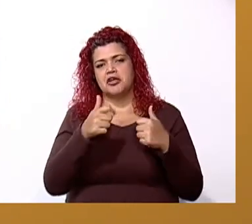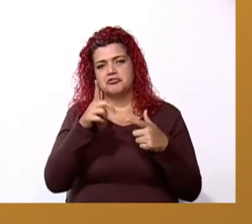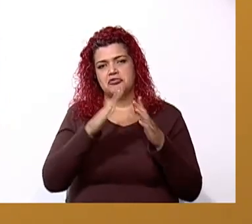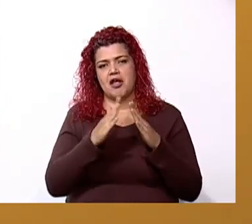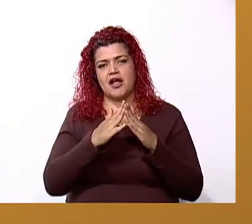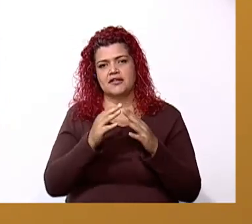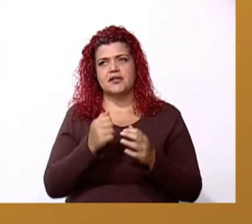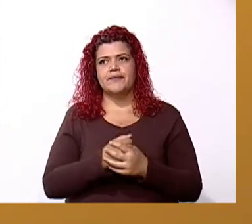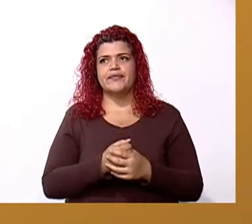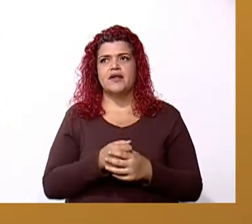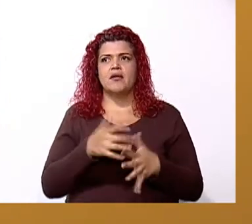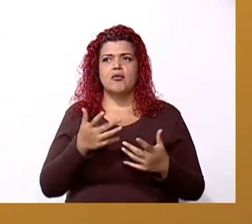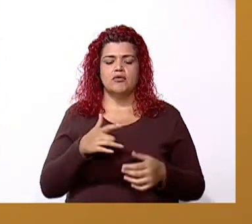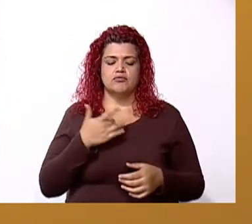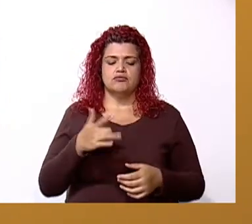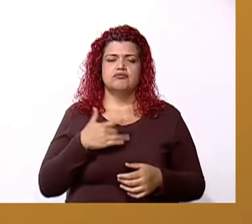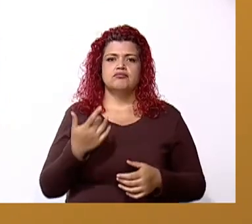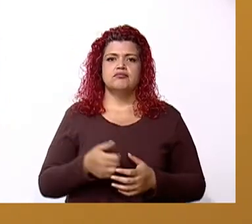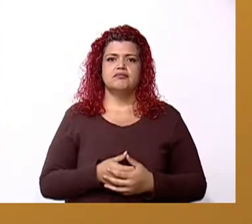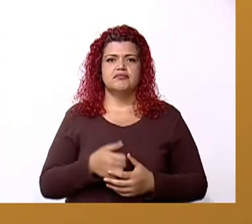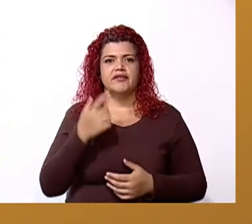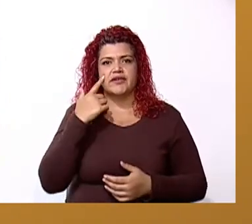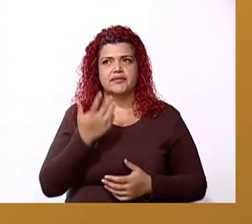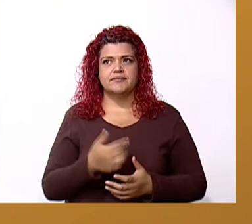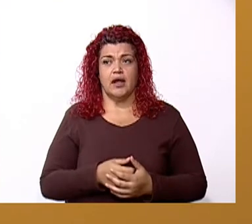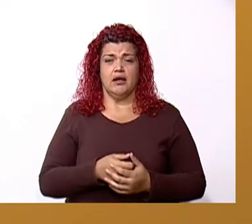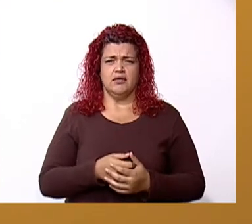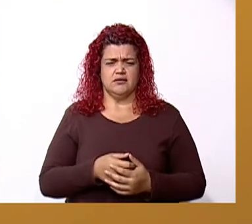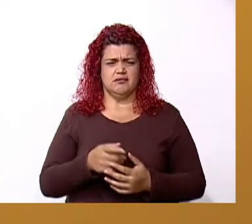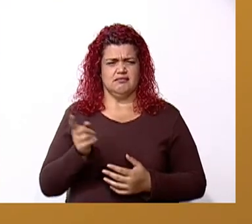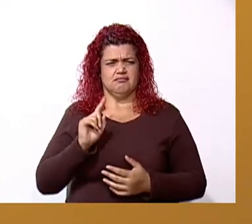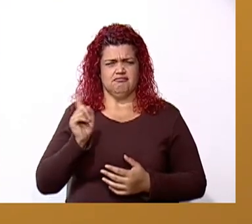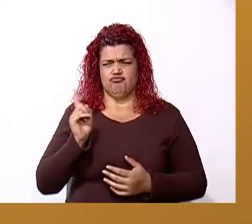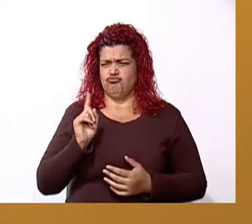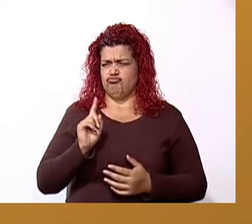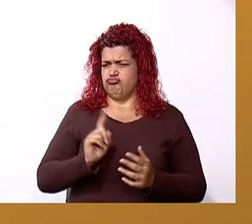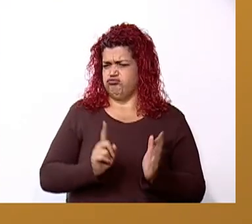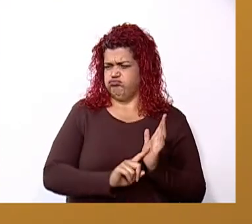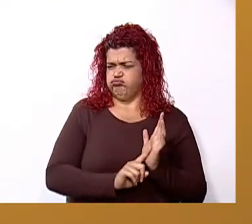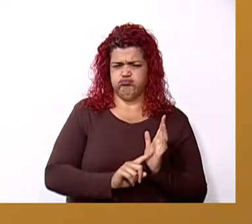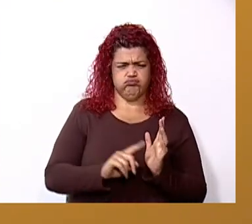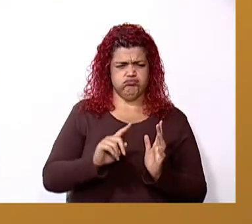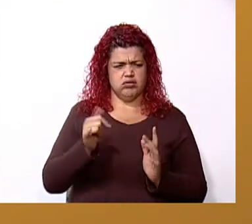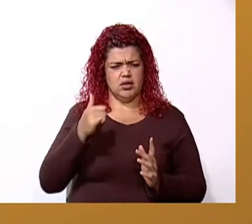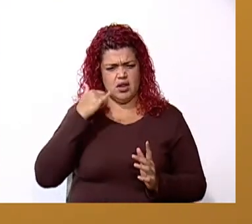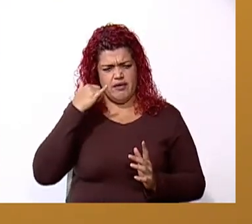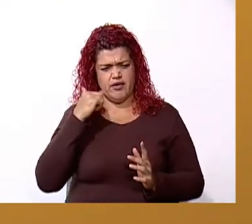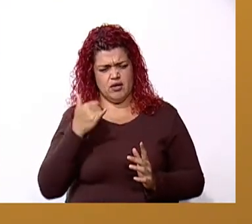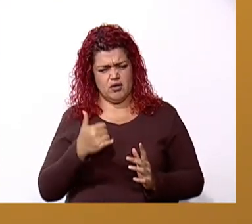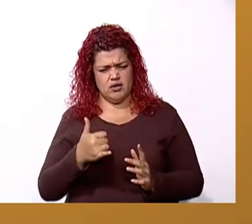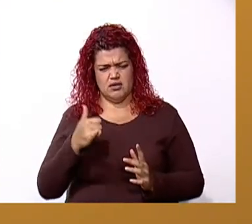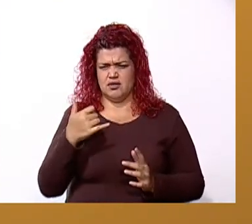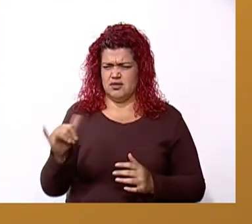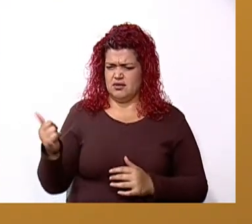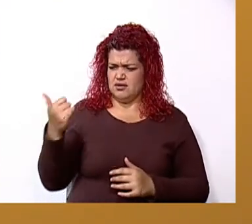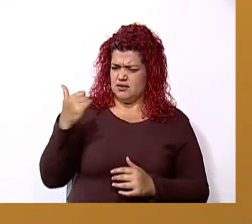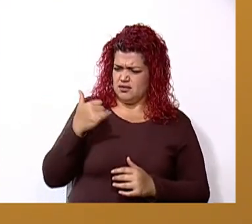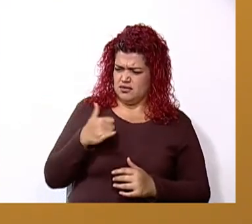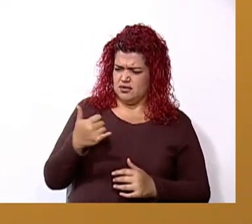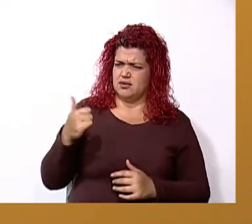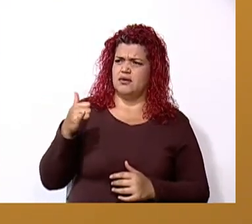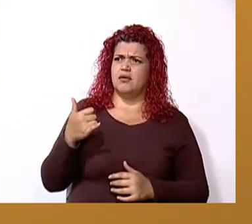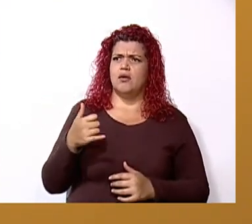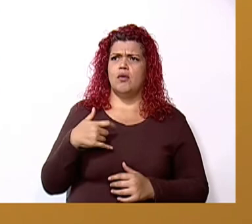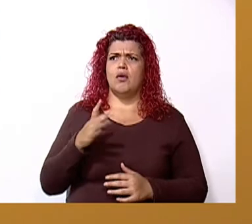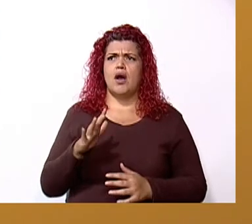casitas. ¿Cómo se sintieron? A ver, bien. ¡Ah! Una llamada, está entrando una llamada.